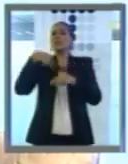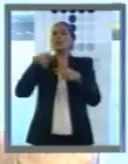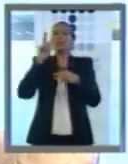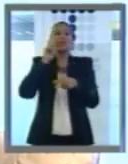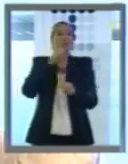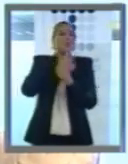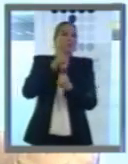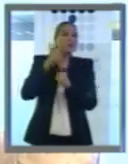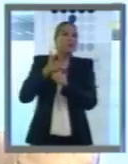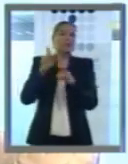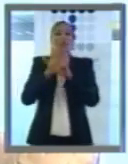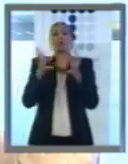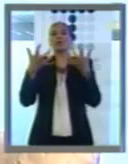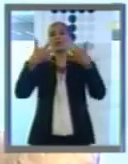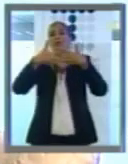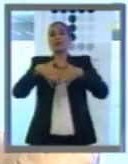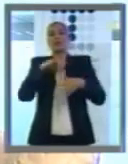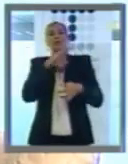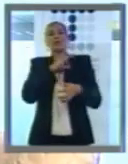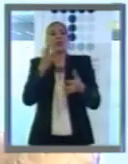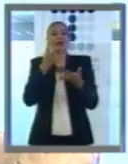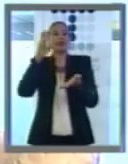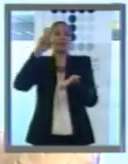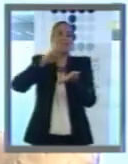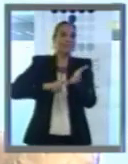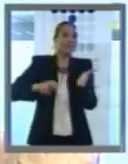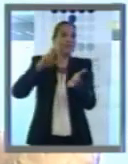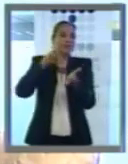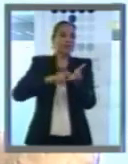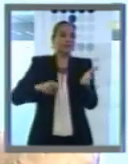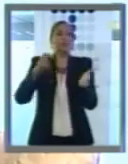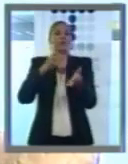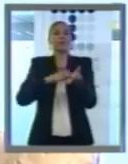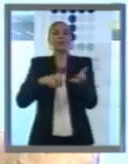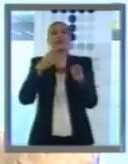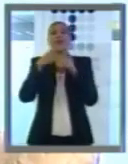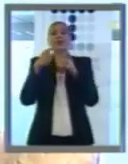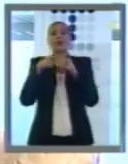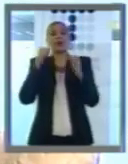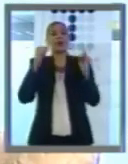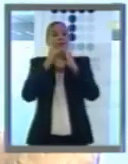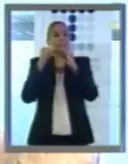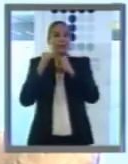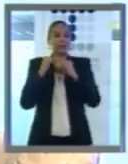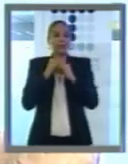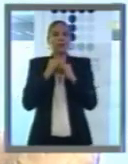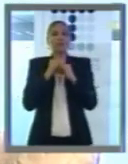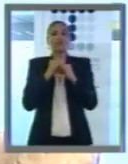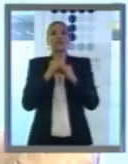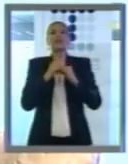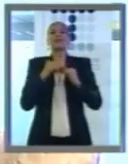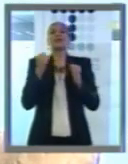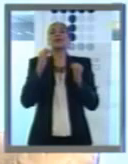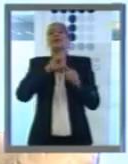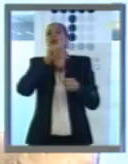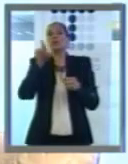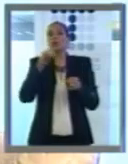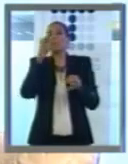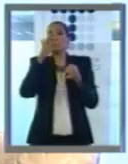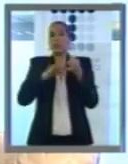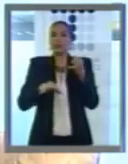que buscar mecanismos que puedan generar corrección, la llamada inteligencia institucional, y